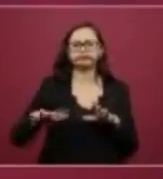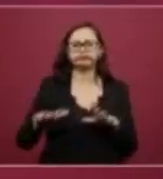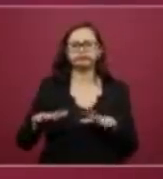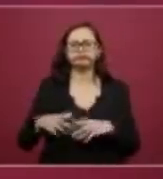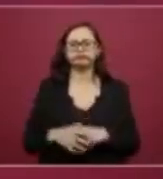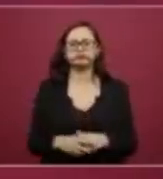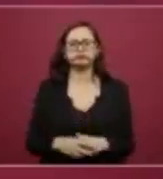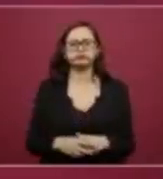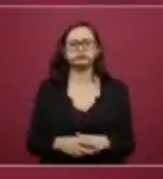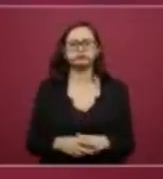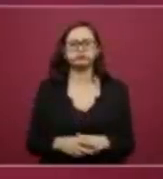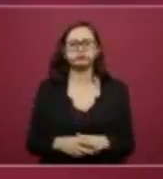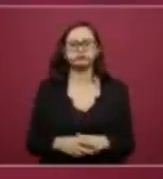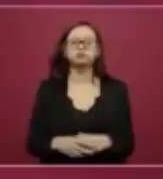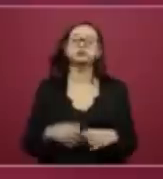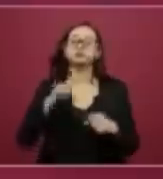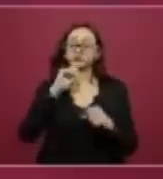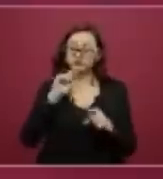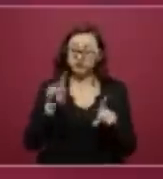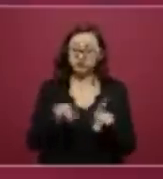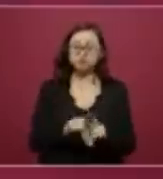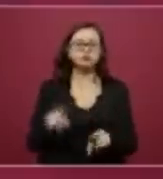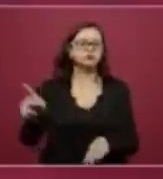desde luego en Puebla.